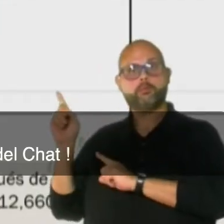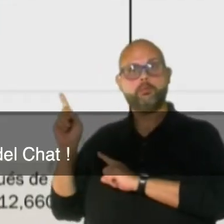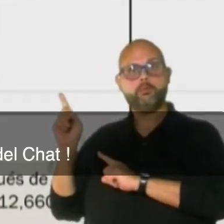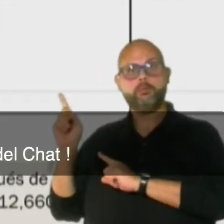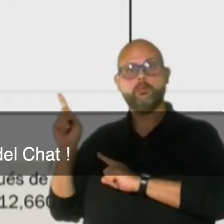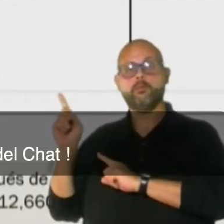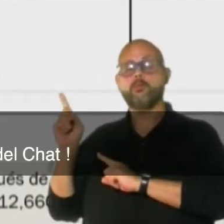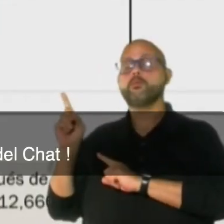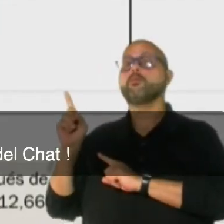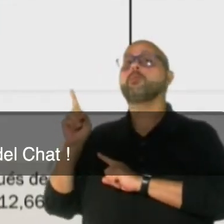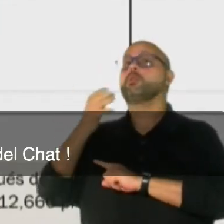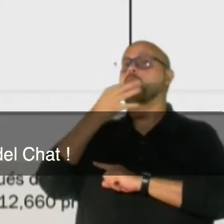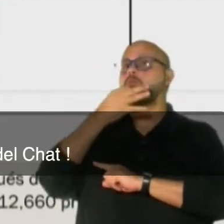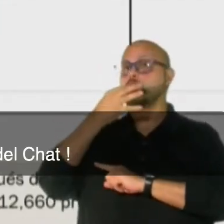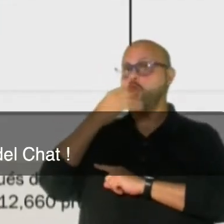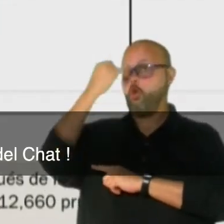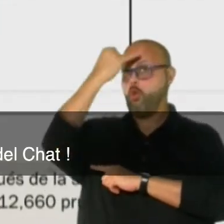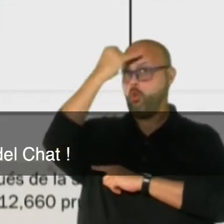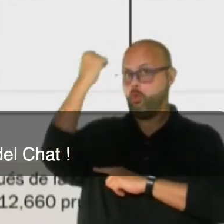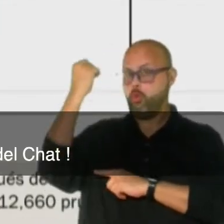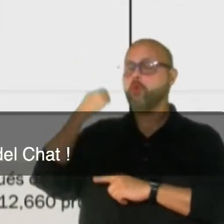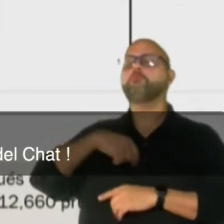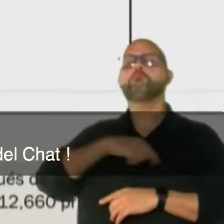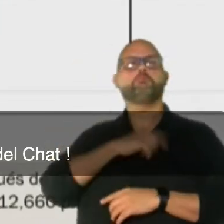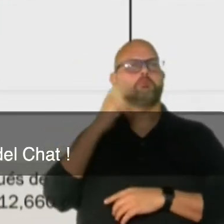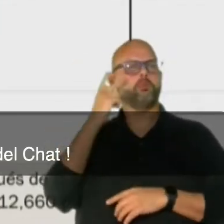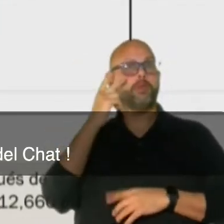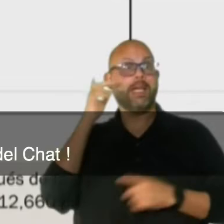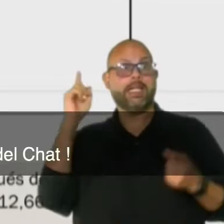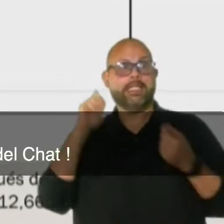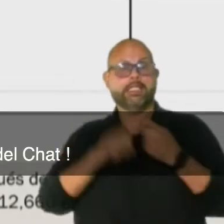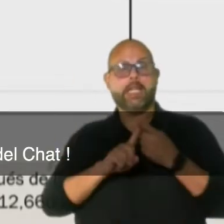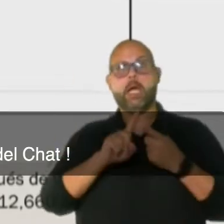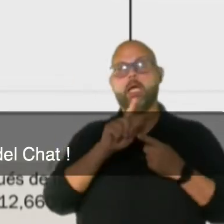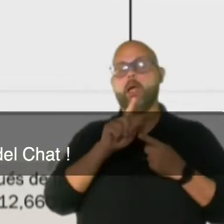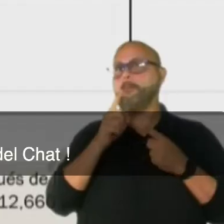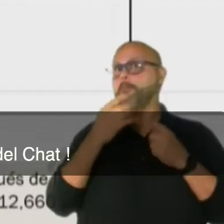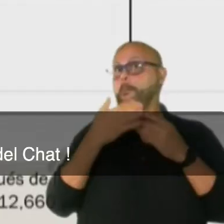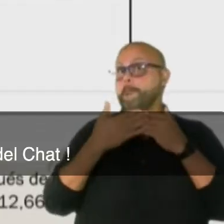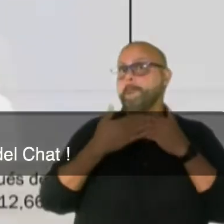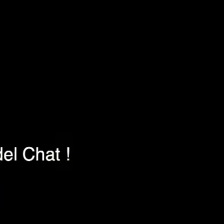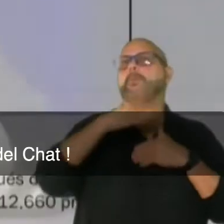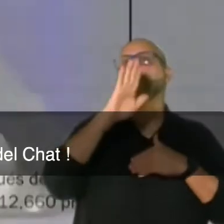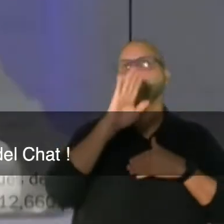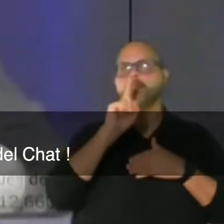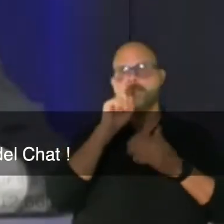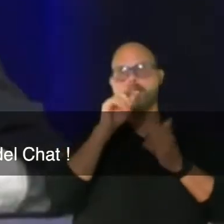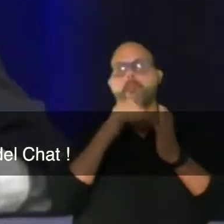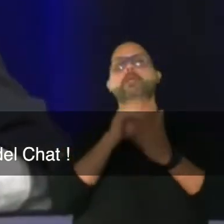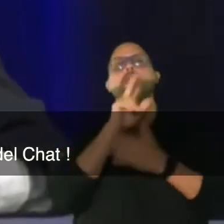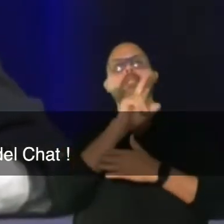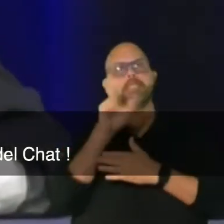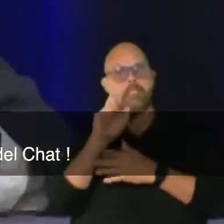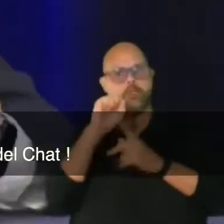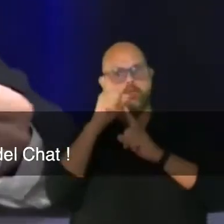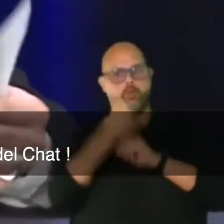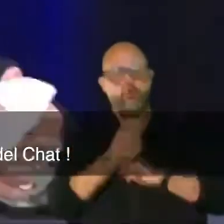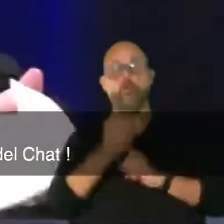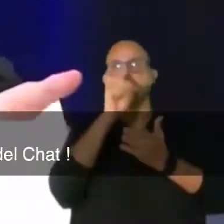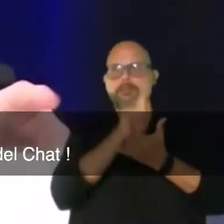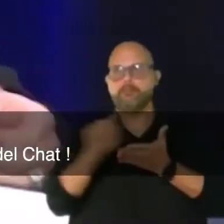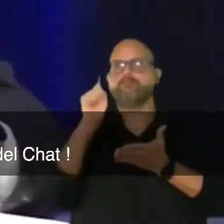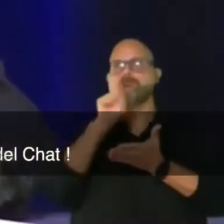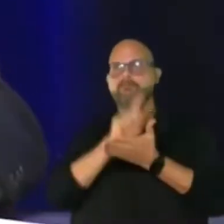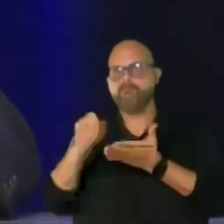en julio podríamos ver hasta más de 1.300 casos semanales.